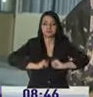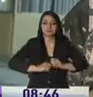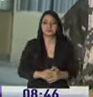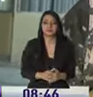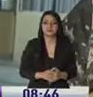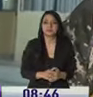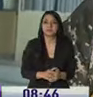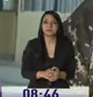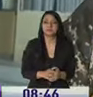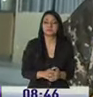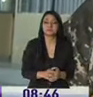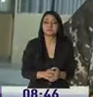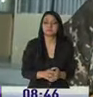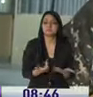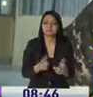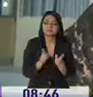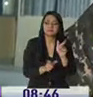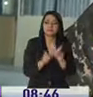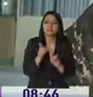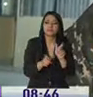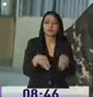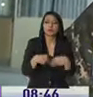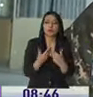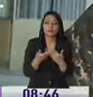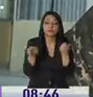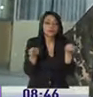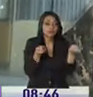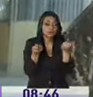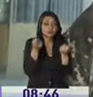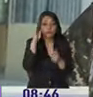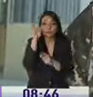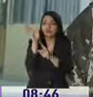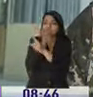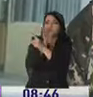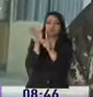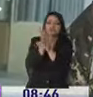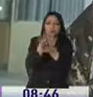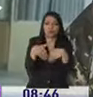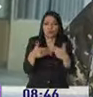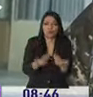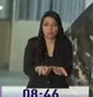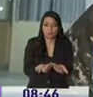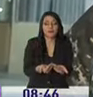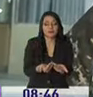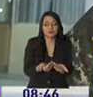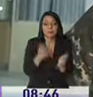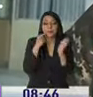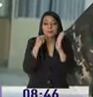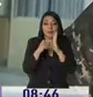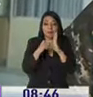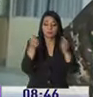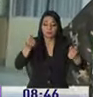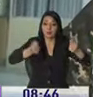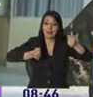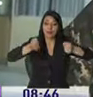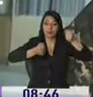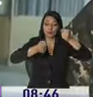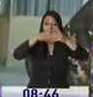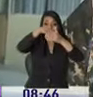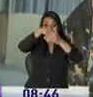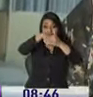tratan de alguna manera burlar los controles policiales. Esta sustancia fue oculta no en el